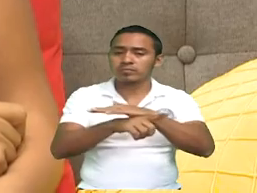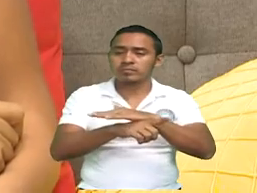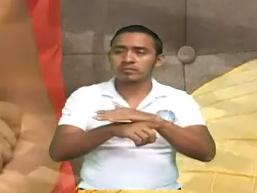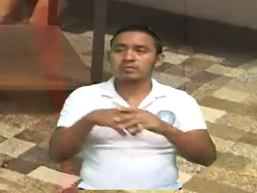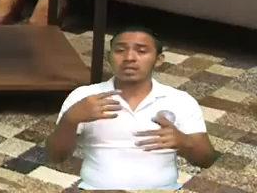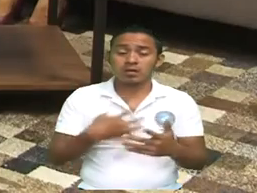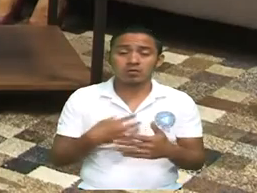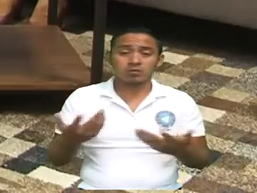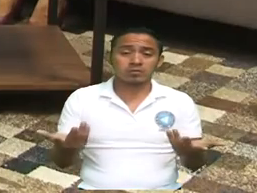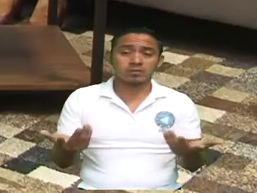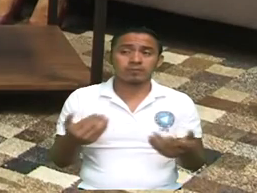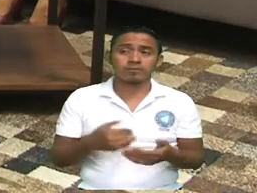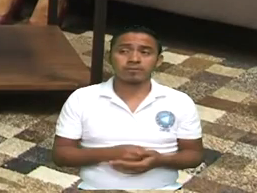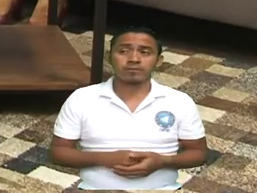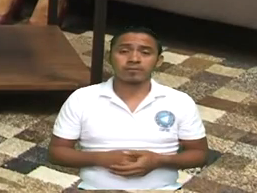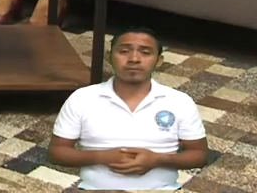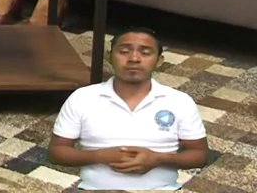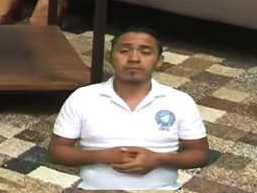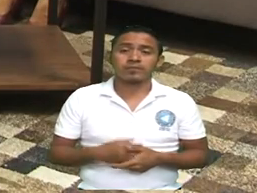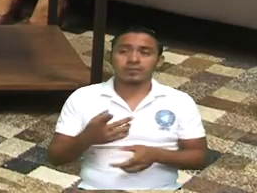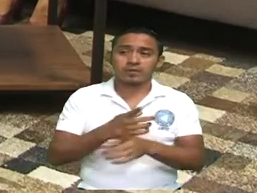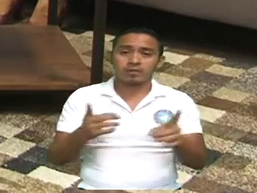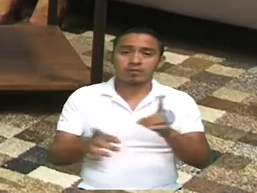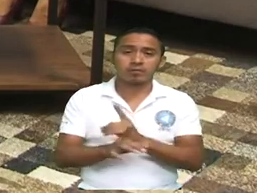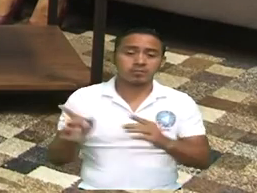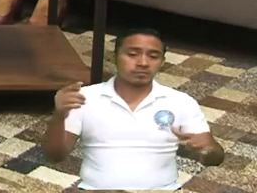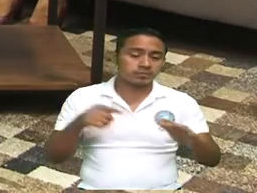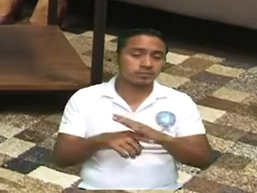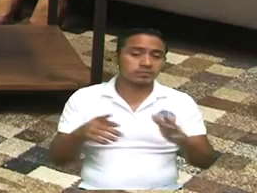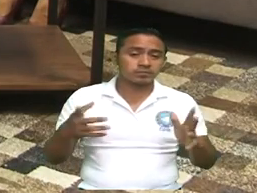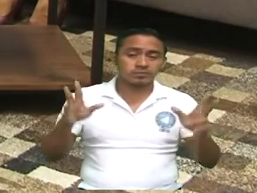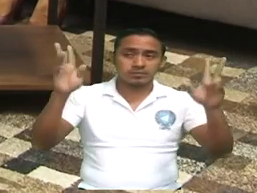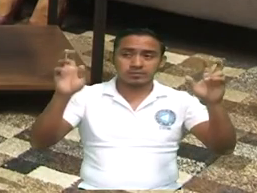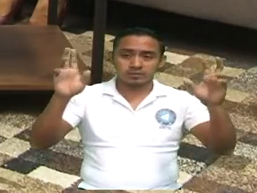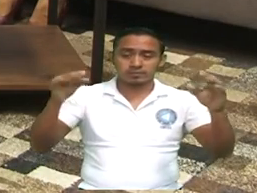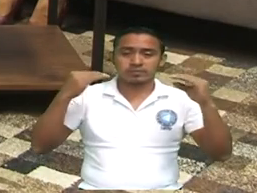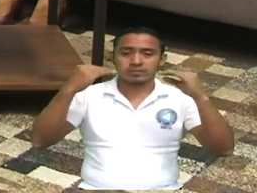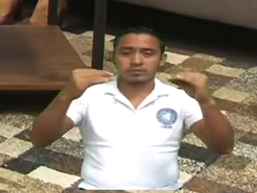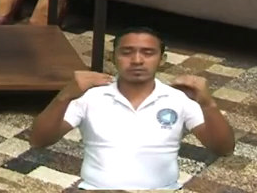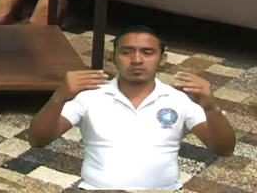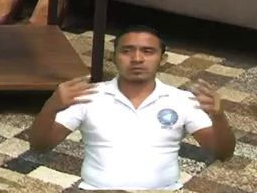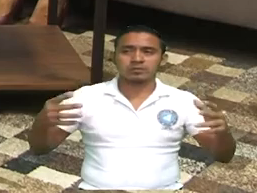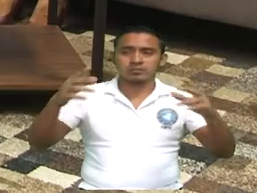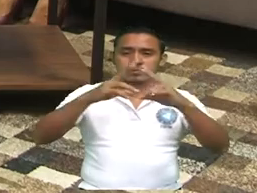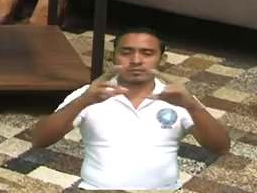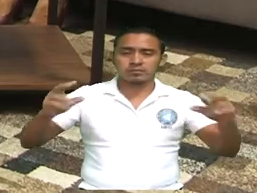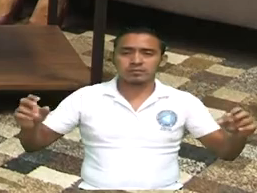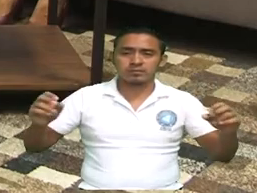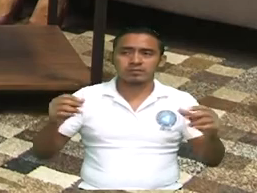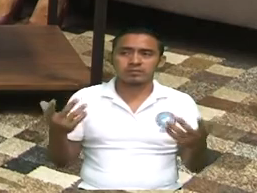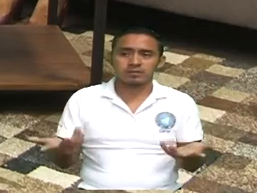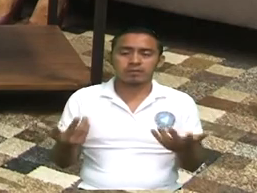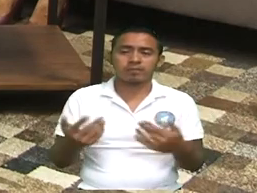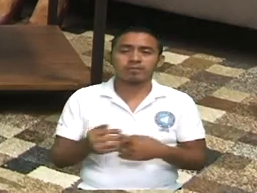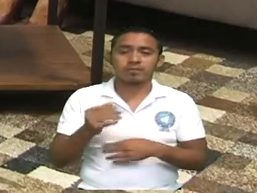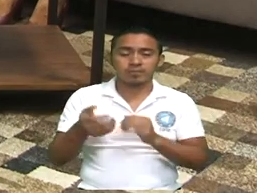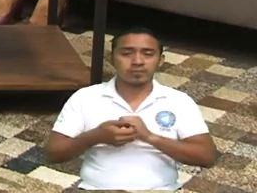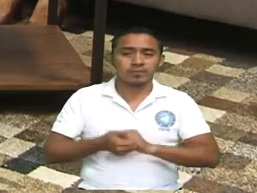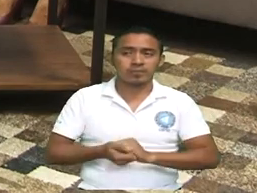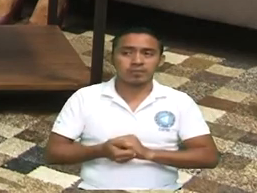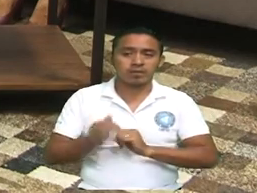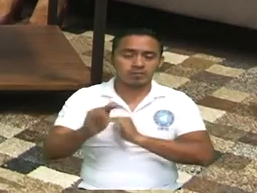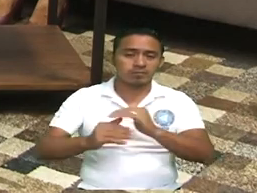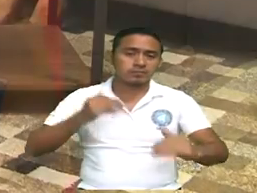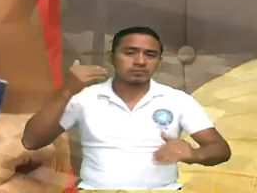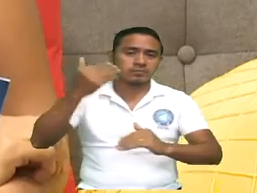que se enfrentan o que debemos enfrentar en materia de educación en Nicaragua. Y esto, amigos televidentes, lo